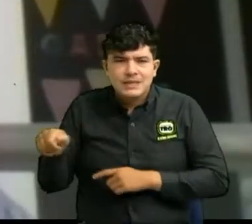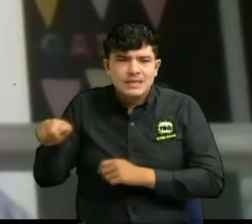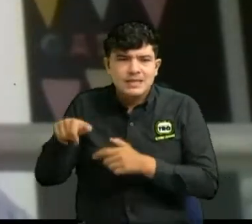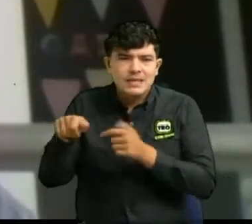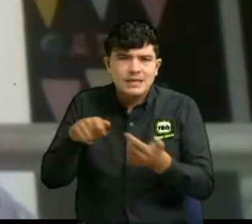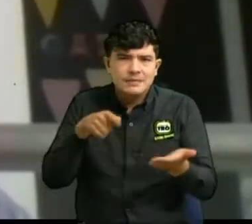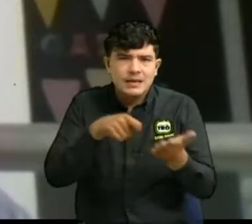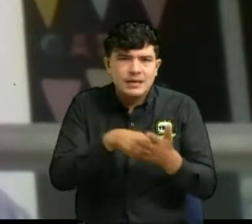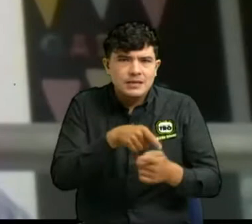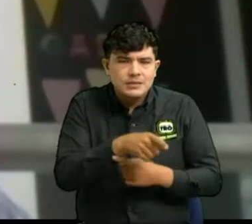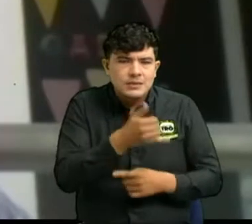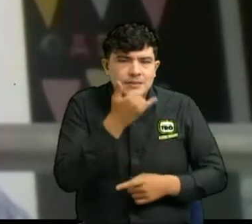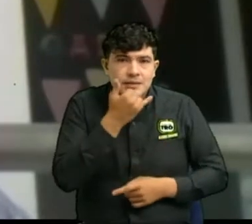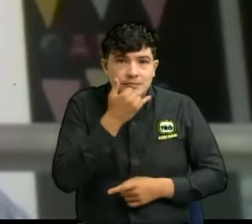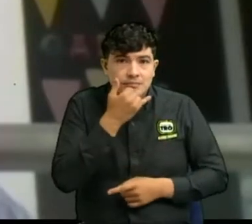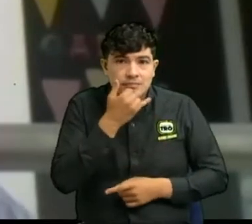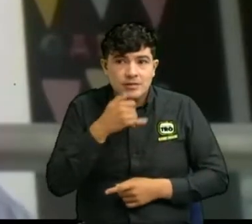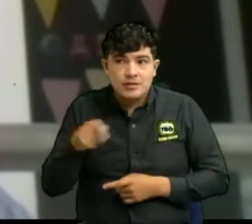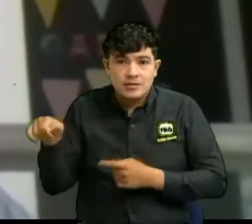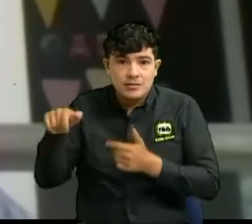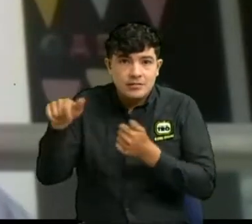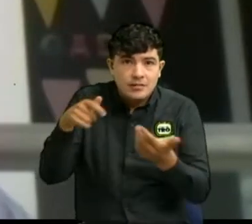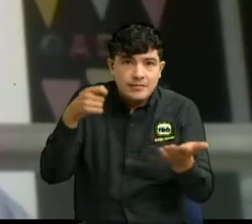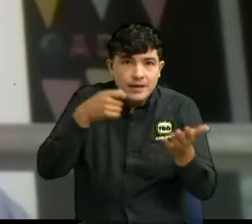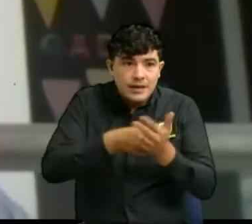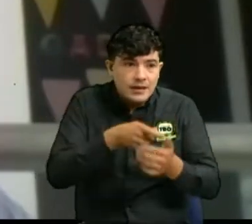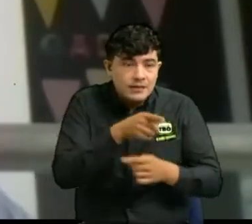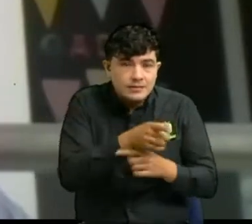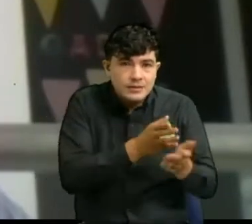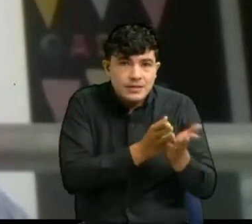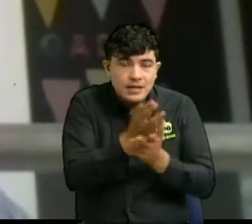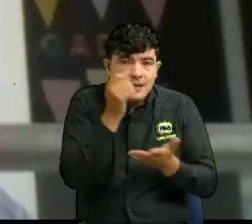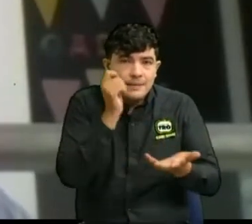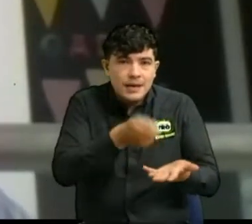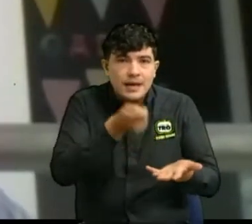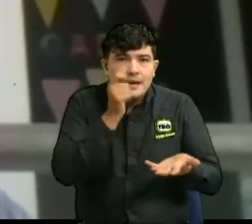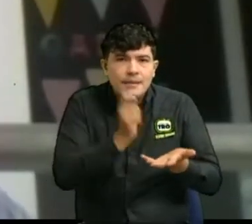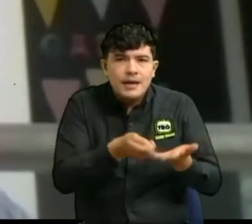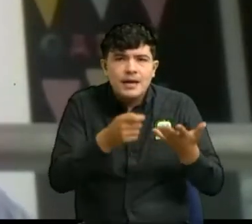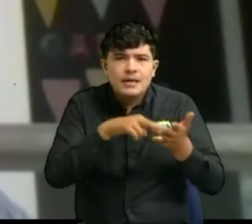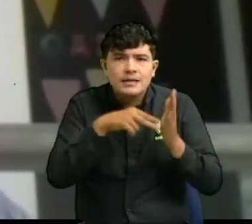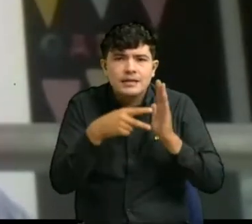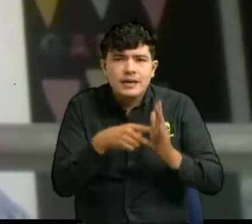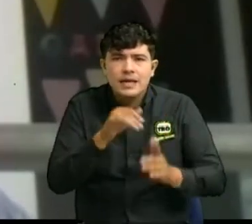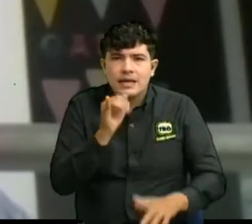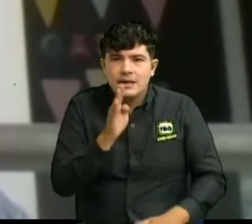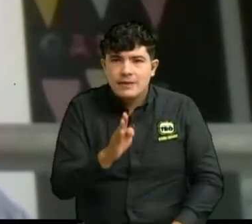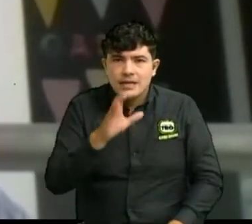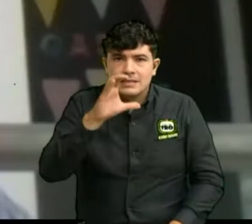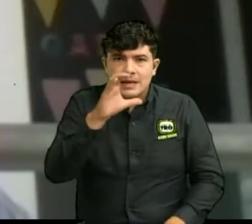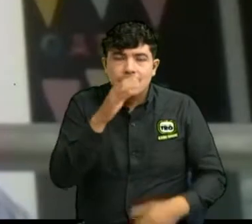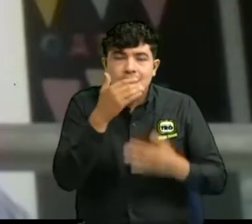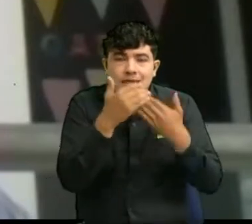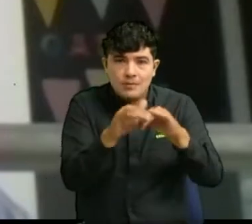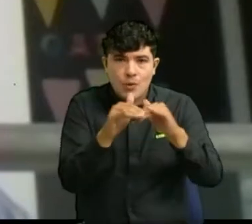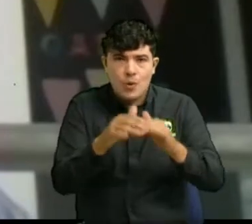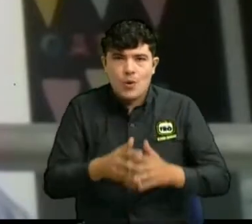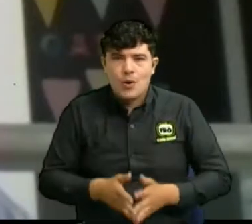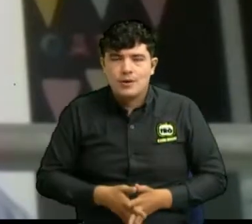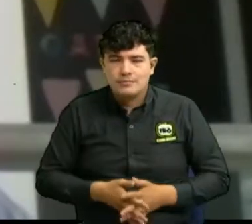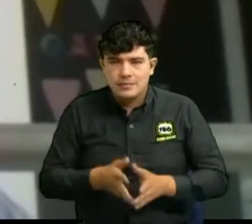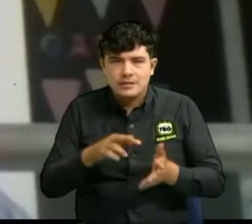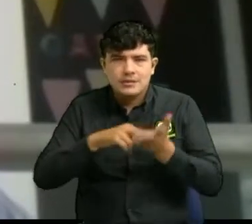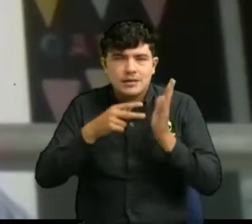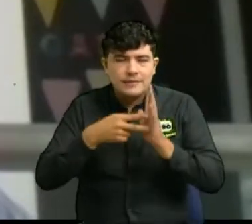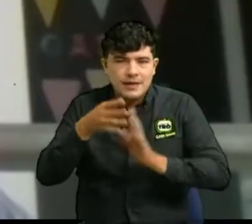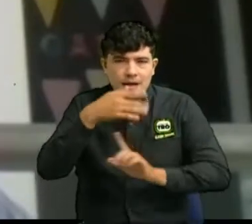se otorga? Como este subsidio se otorga para cotizar sobre un IBC de salario mínimo, se va a